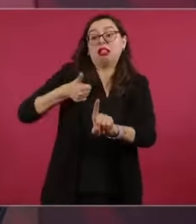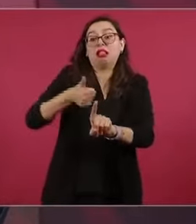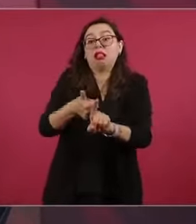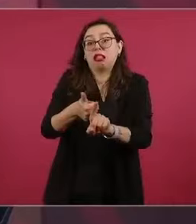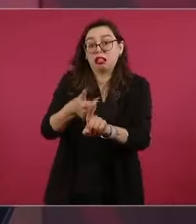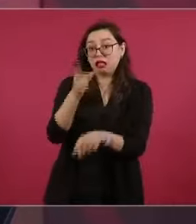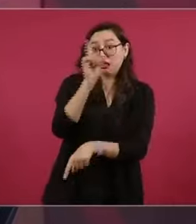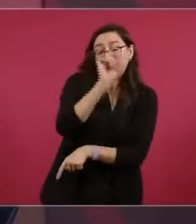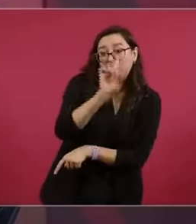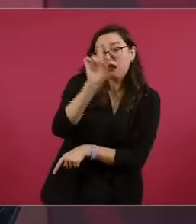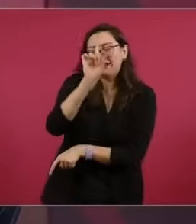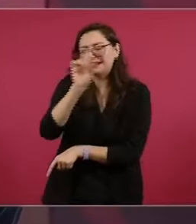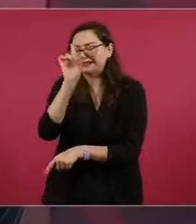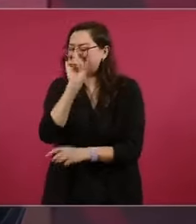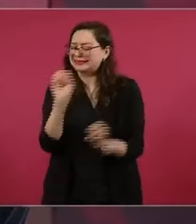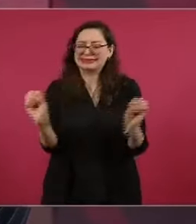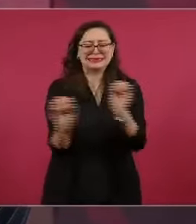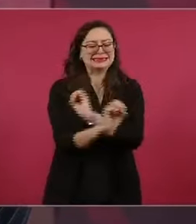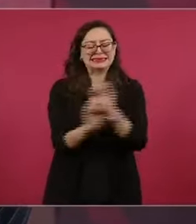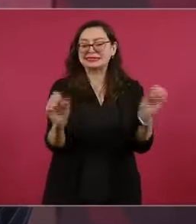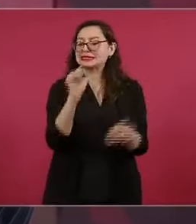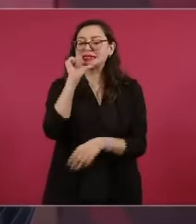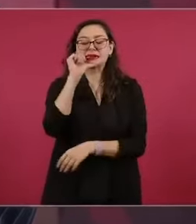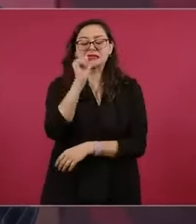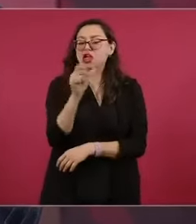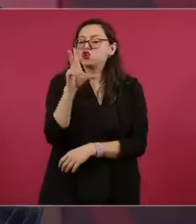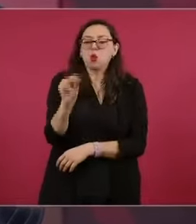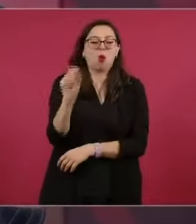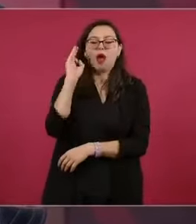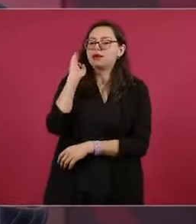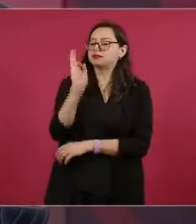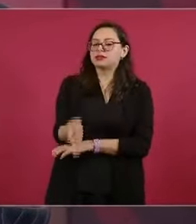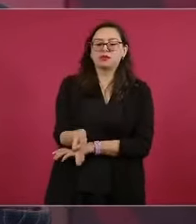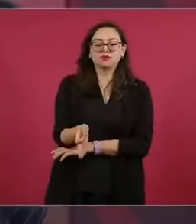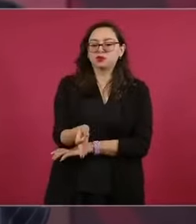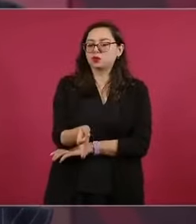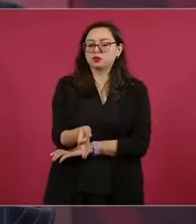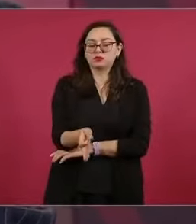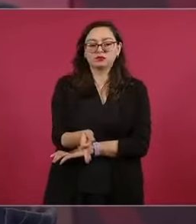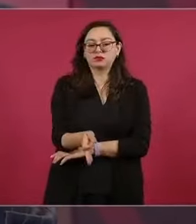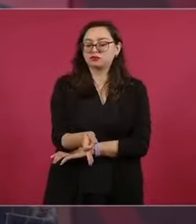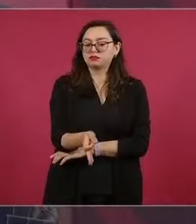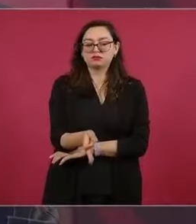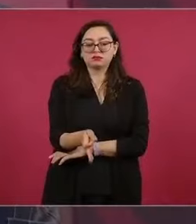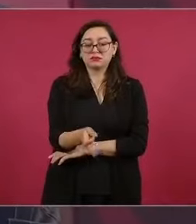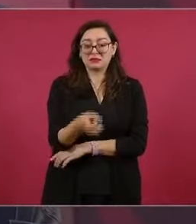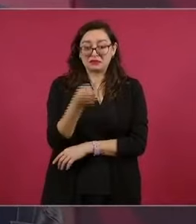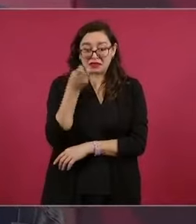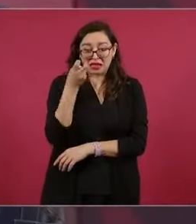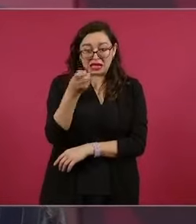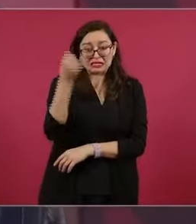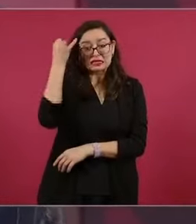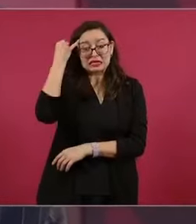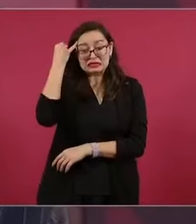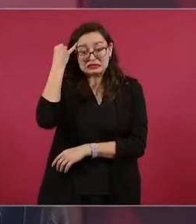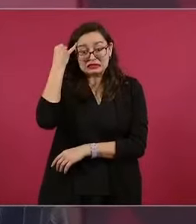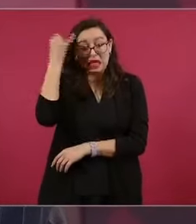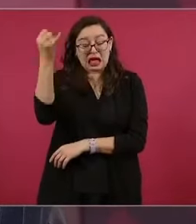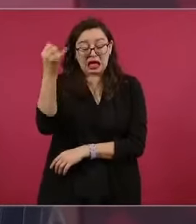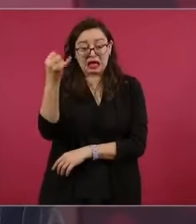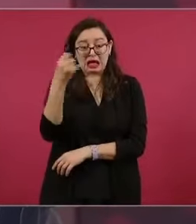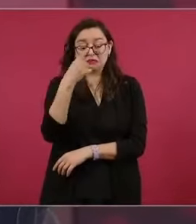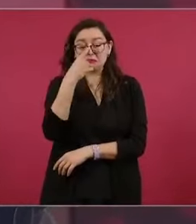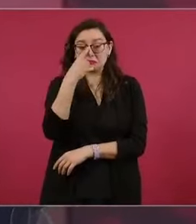No acepto el maximato. No acepto